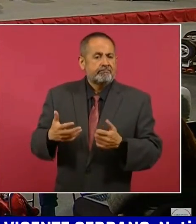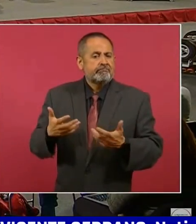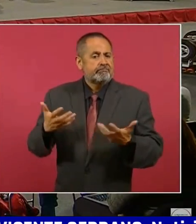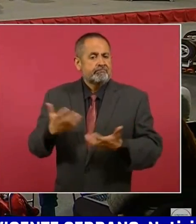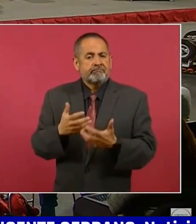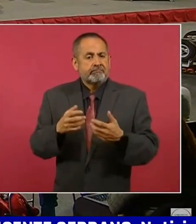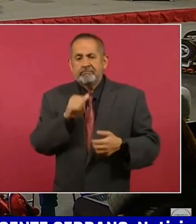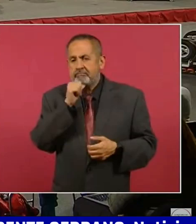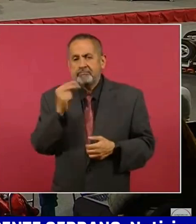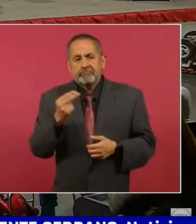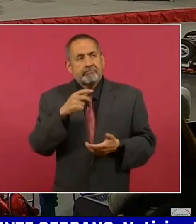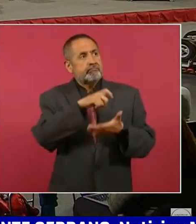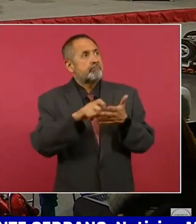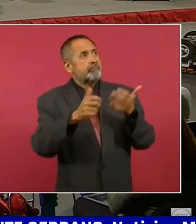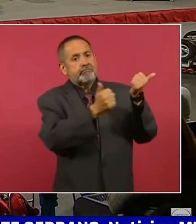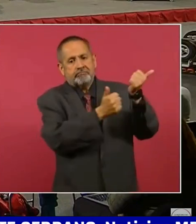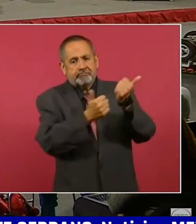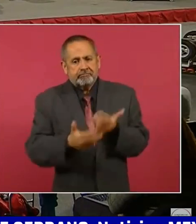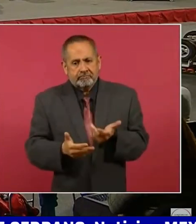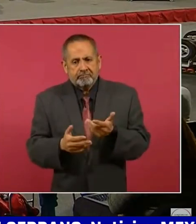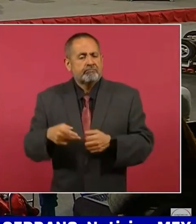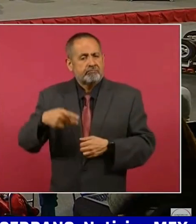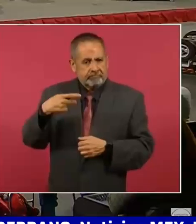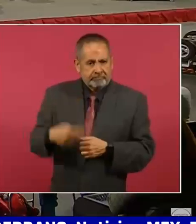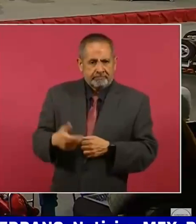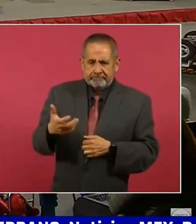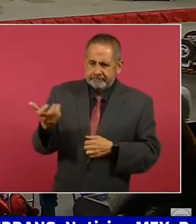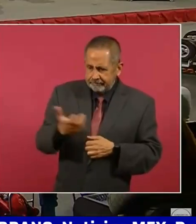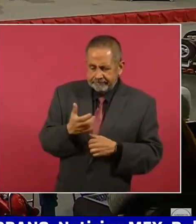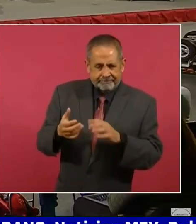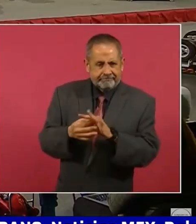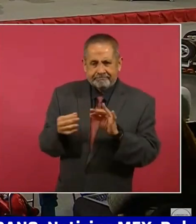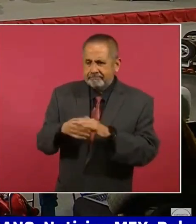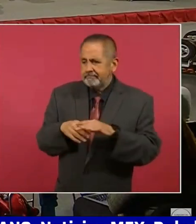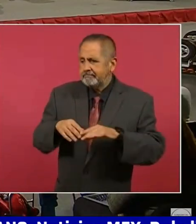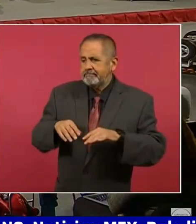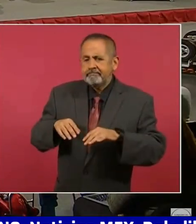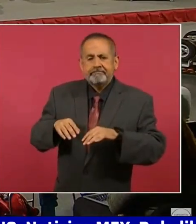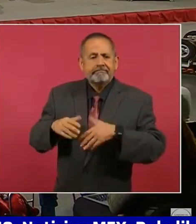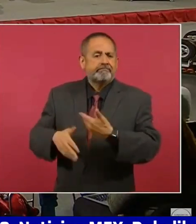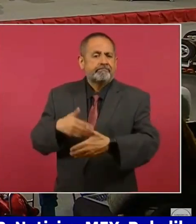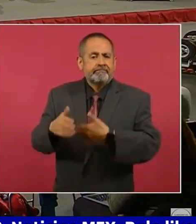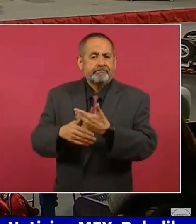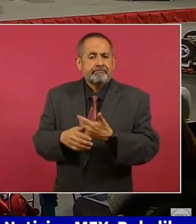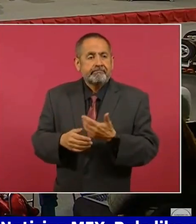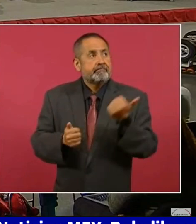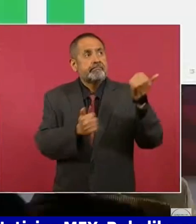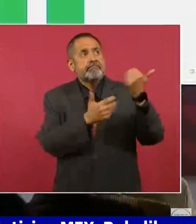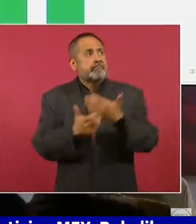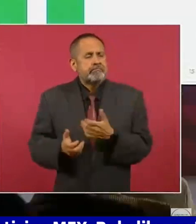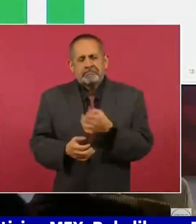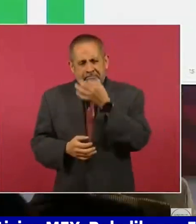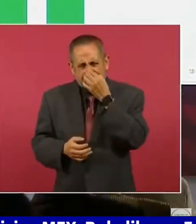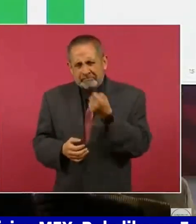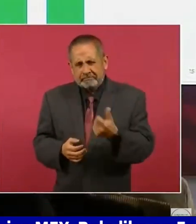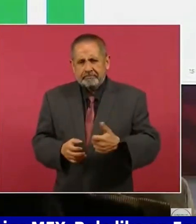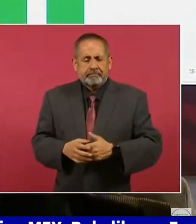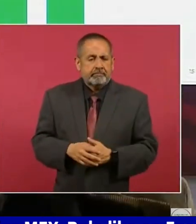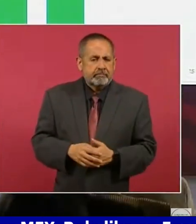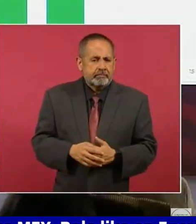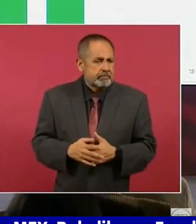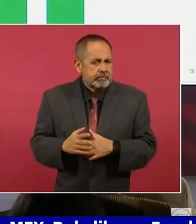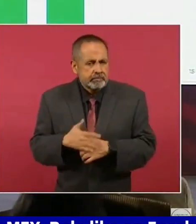país. Ya sería muy marginal, o marginal totalmente, la importación. ¿Este cuadro cómo se